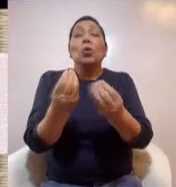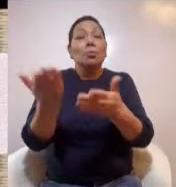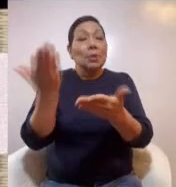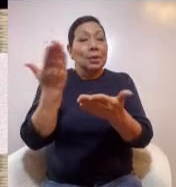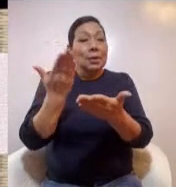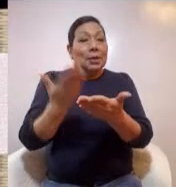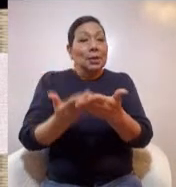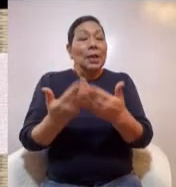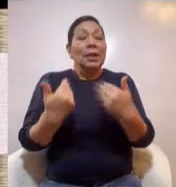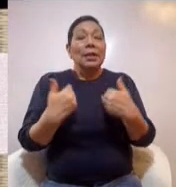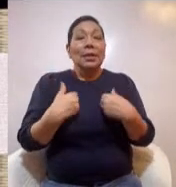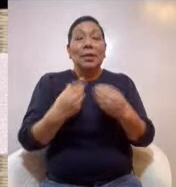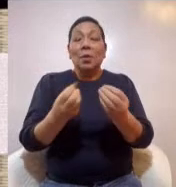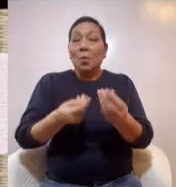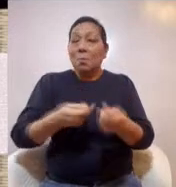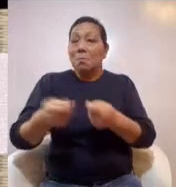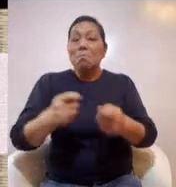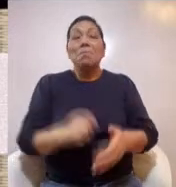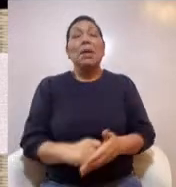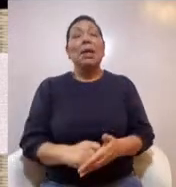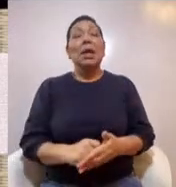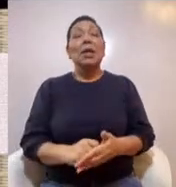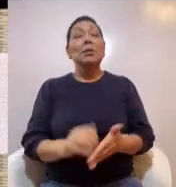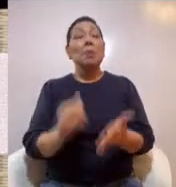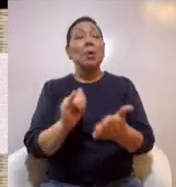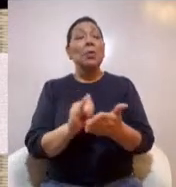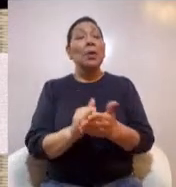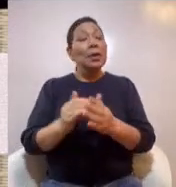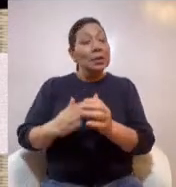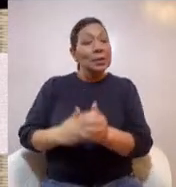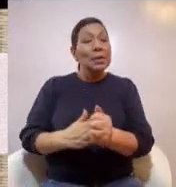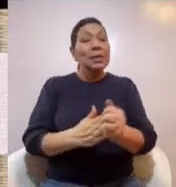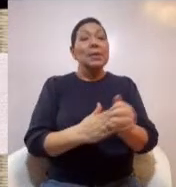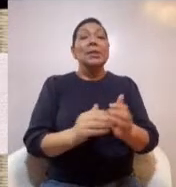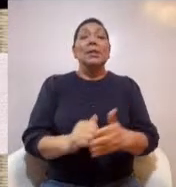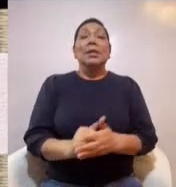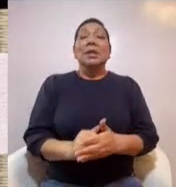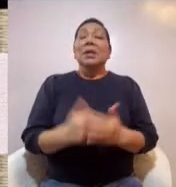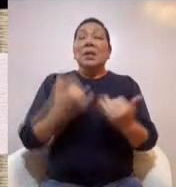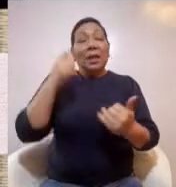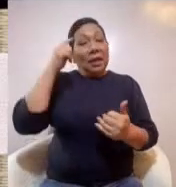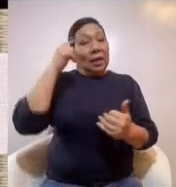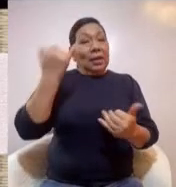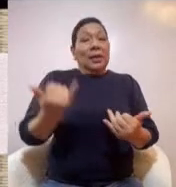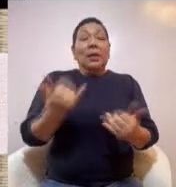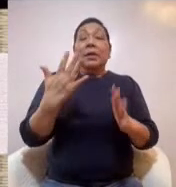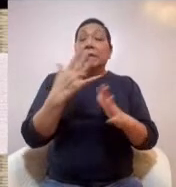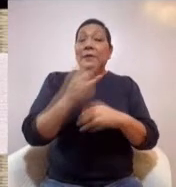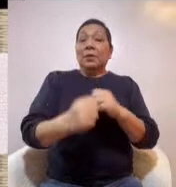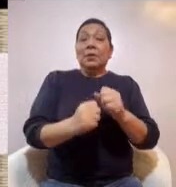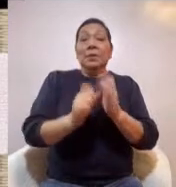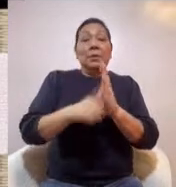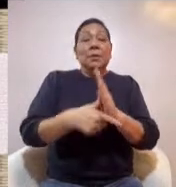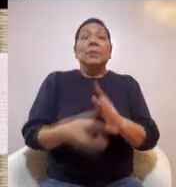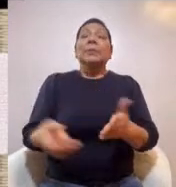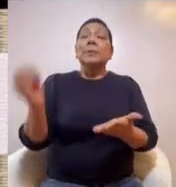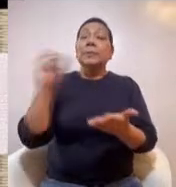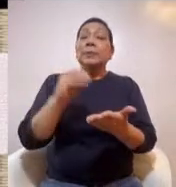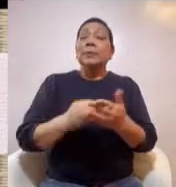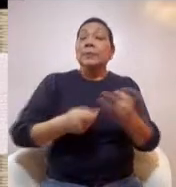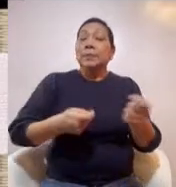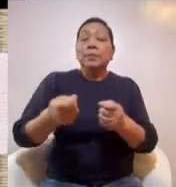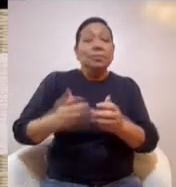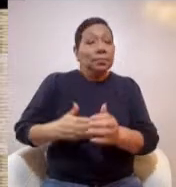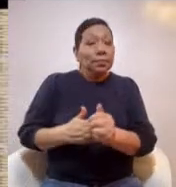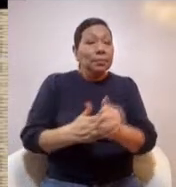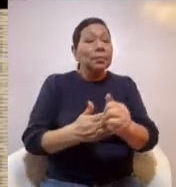cómo están implementándola, debería tener un mecanismo de seguimiento. Así que se crea 10 años después de la